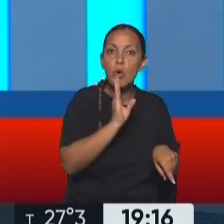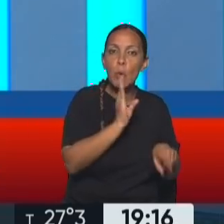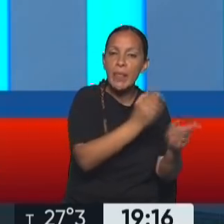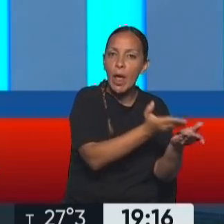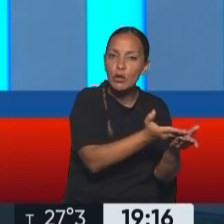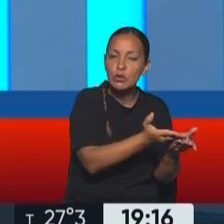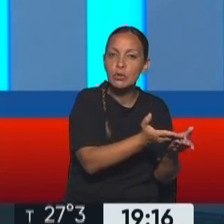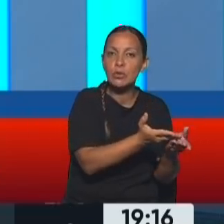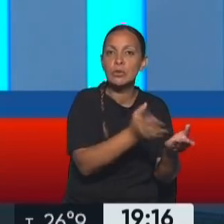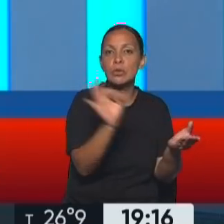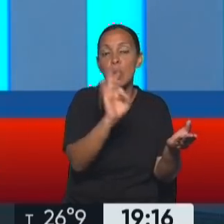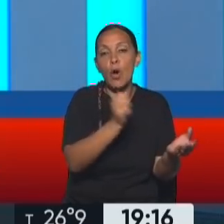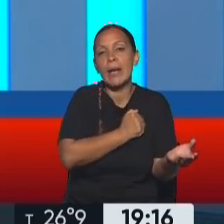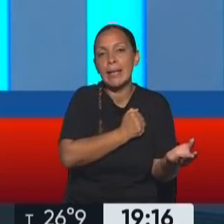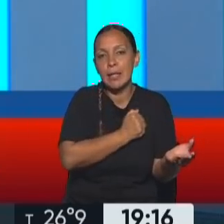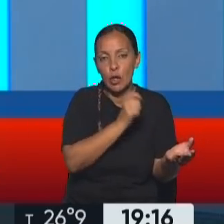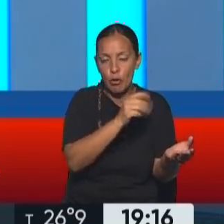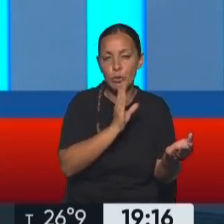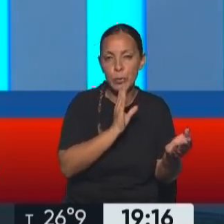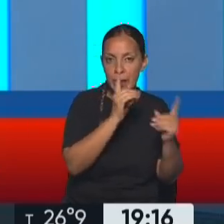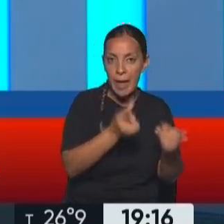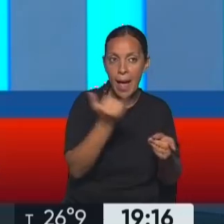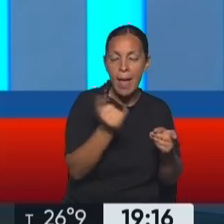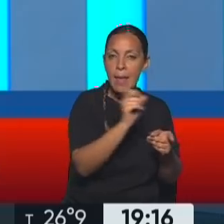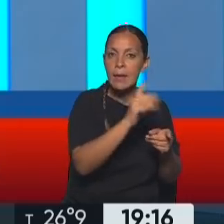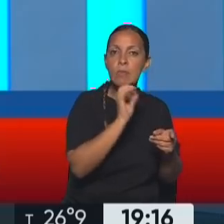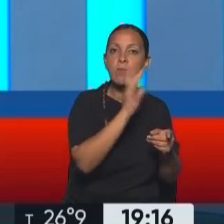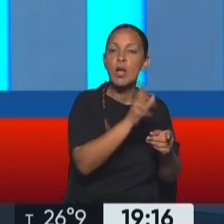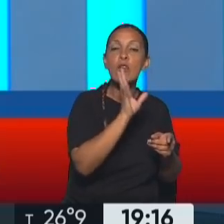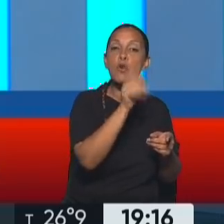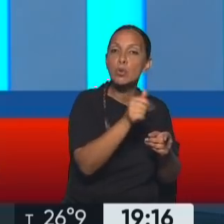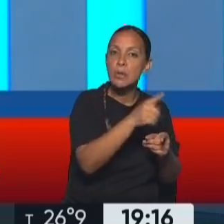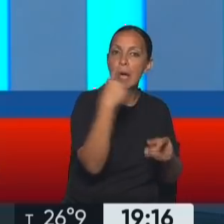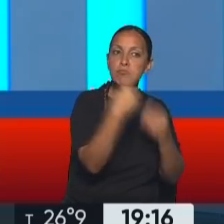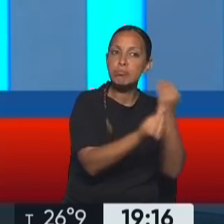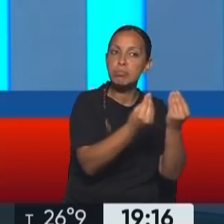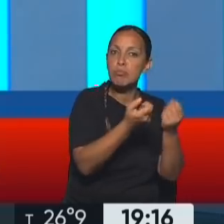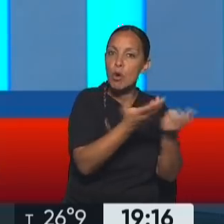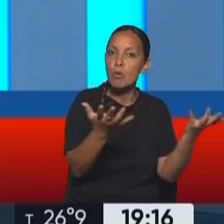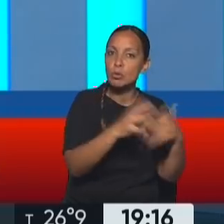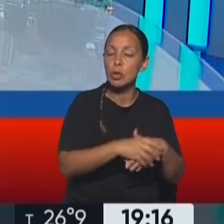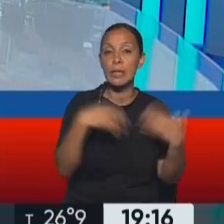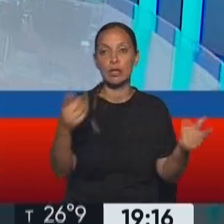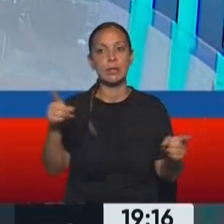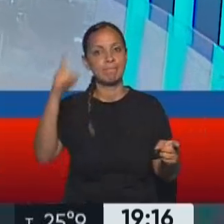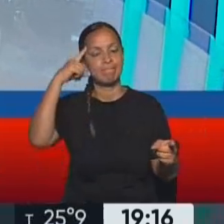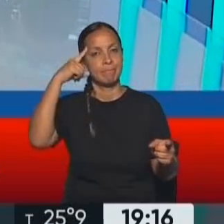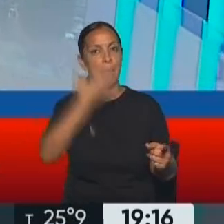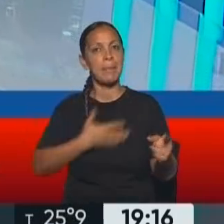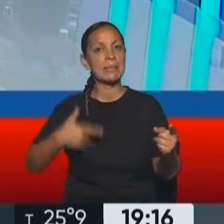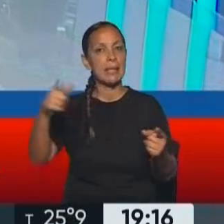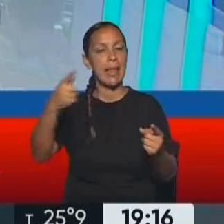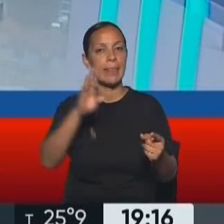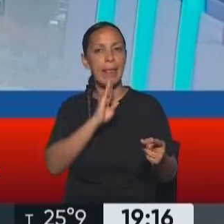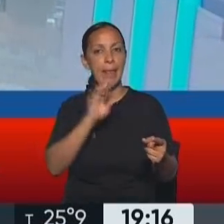israelí o de religión judía, es el país donde viven. Evidentemente le importa y mucho en este